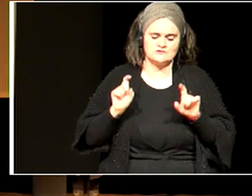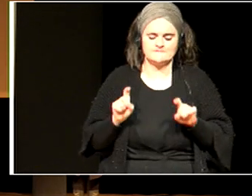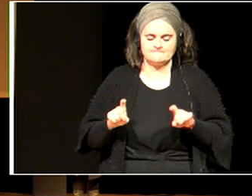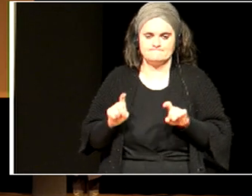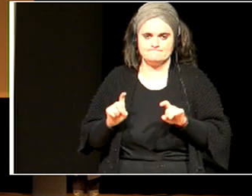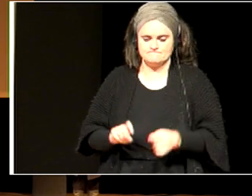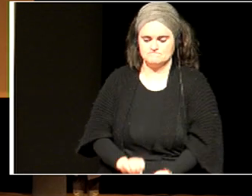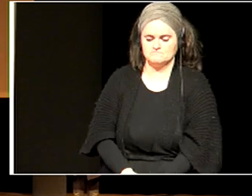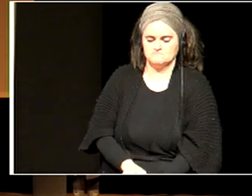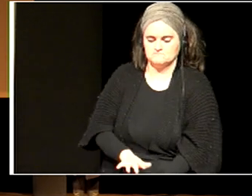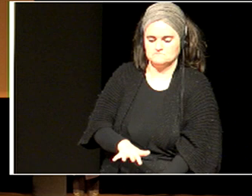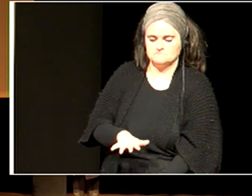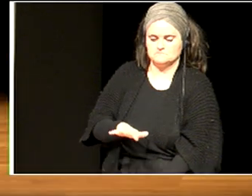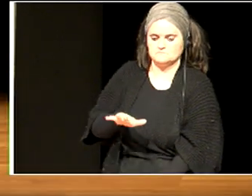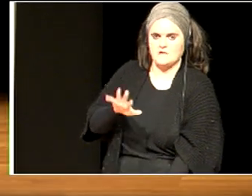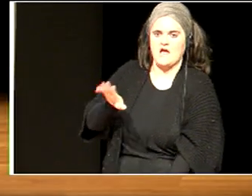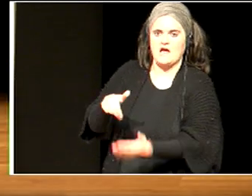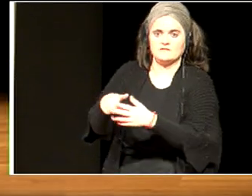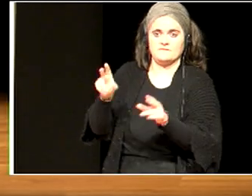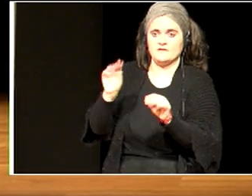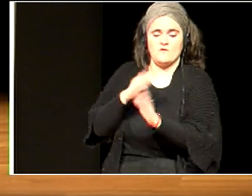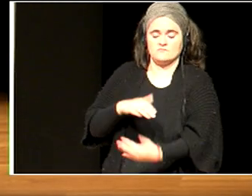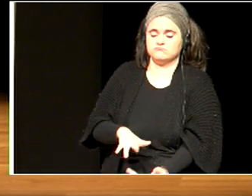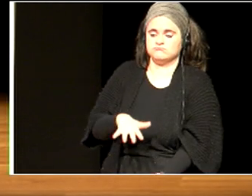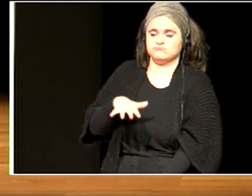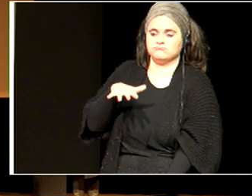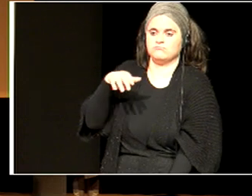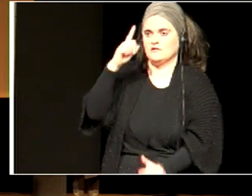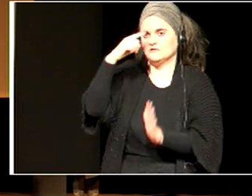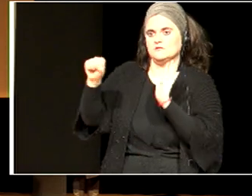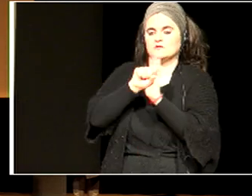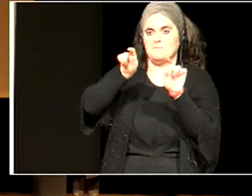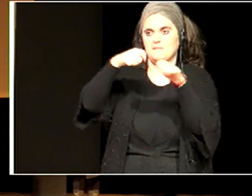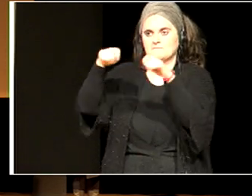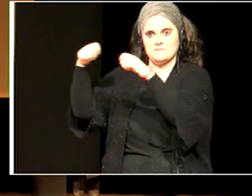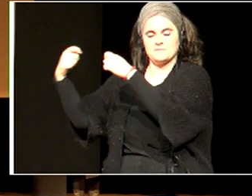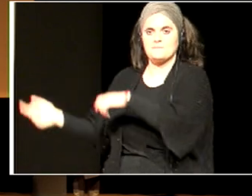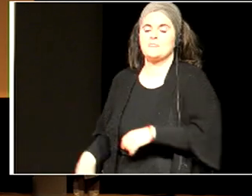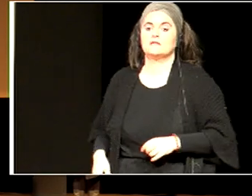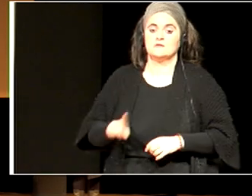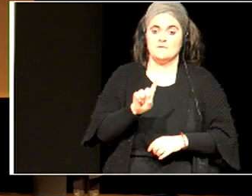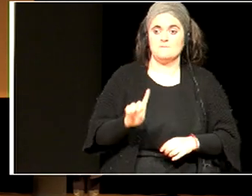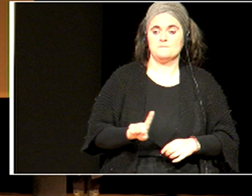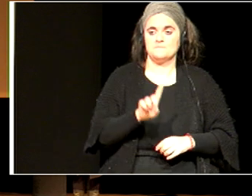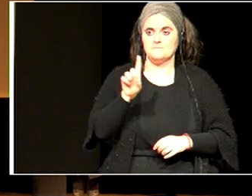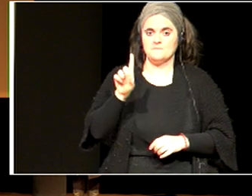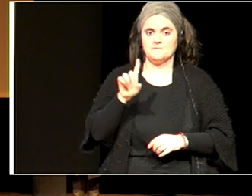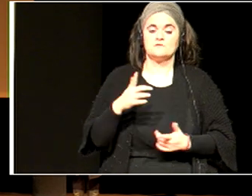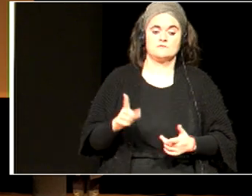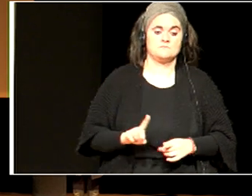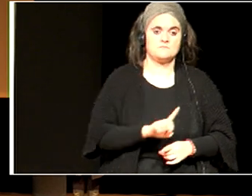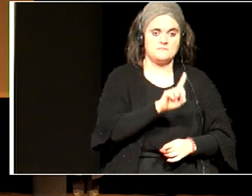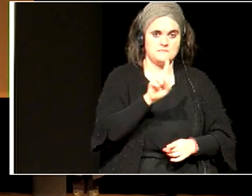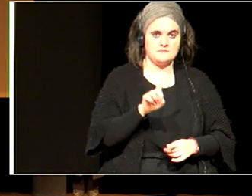siempre rompiendo estereotipos en este caso traemos un ejemplo de autonomía personal en primaria en el ámbito doméstico